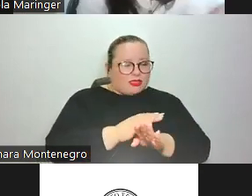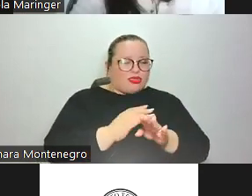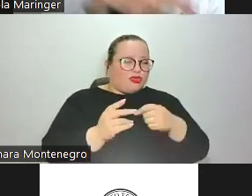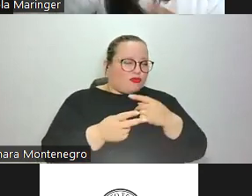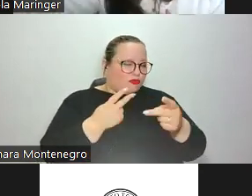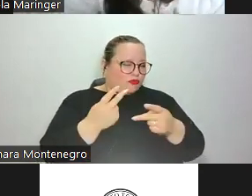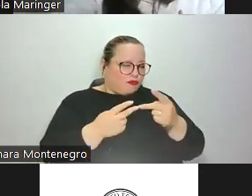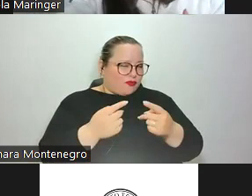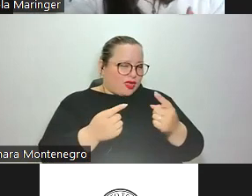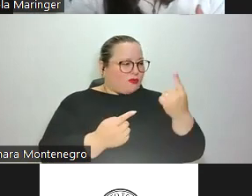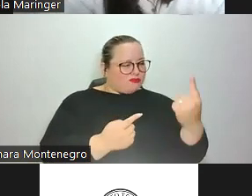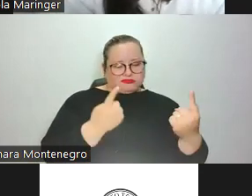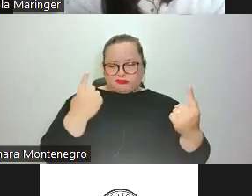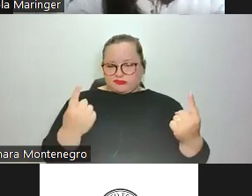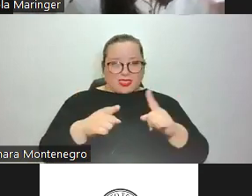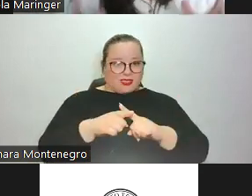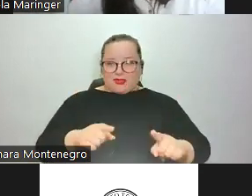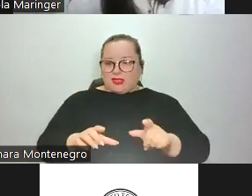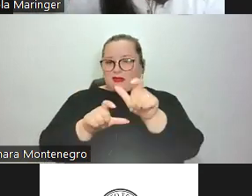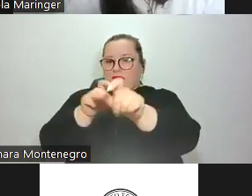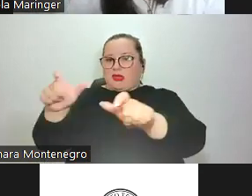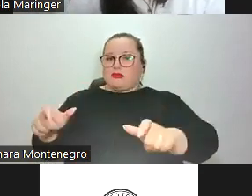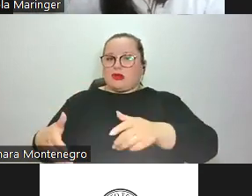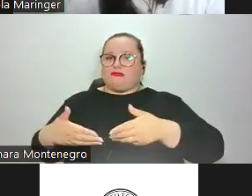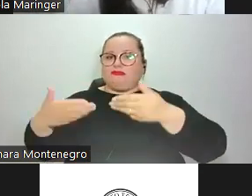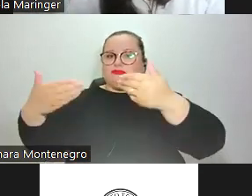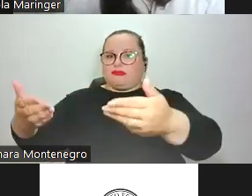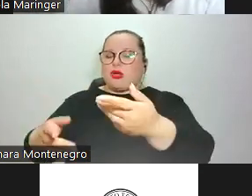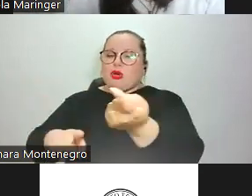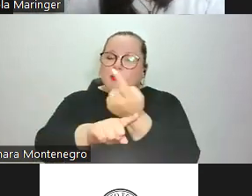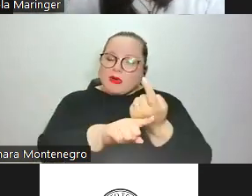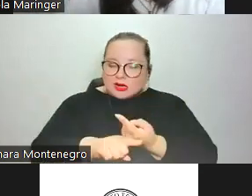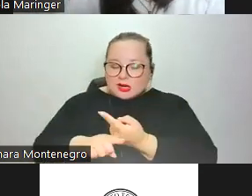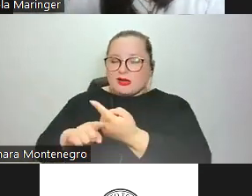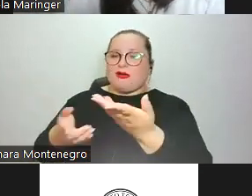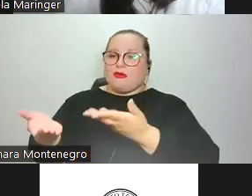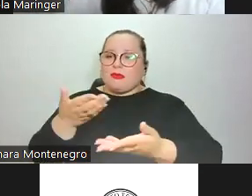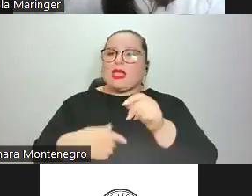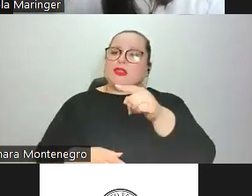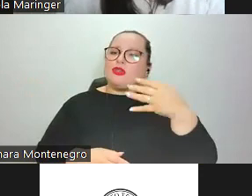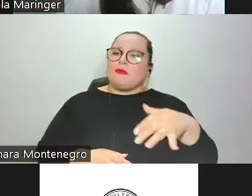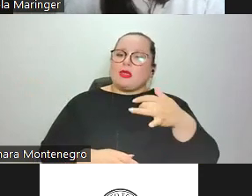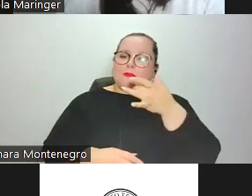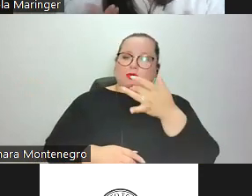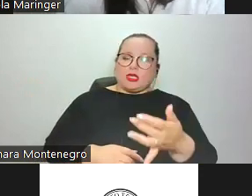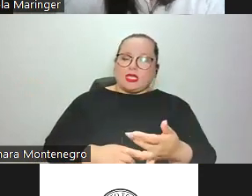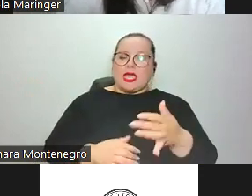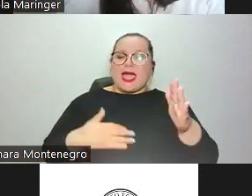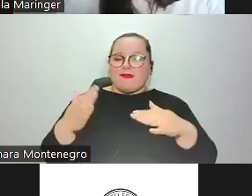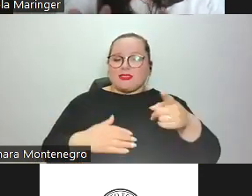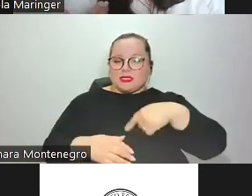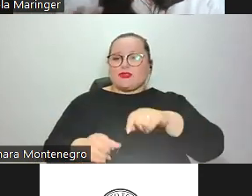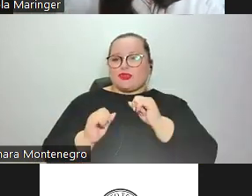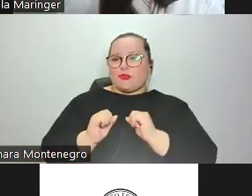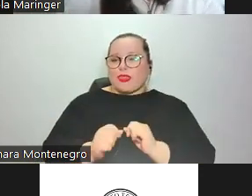uno a uno, hacia un ámbito externo y se modificó. ¿Por qué es relevante esto? Porque esto implica que podemos cambiar,